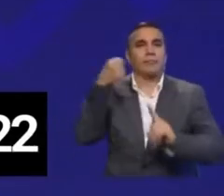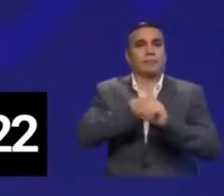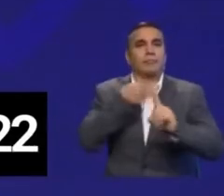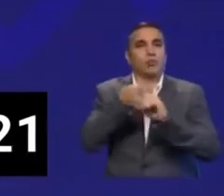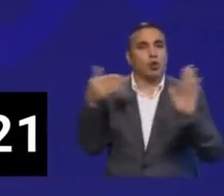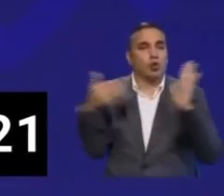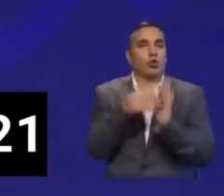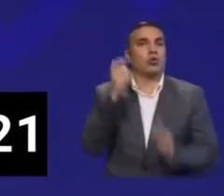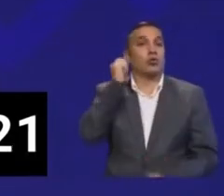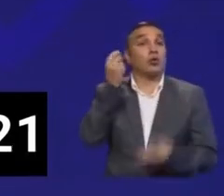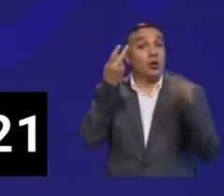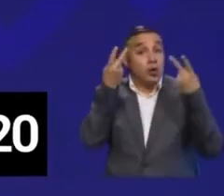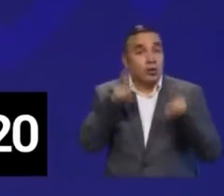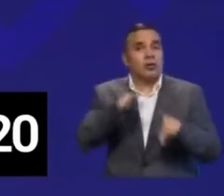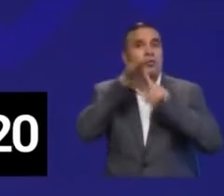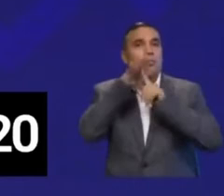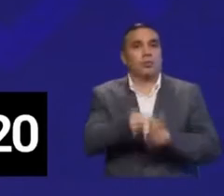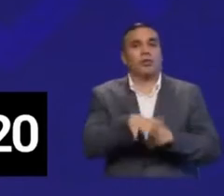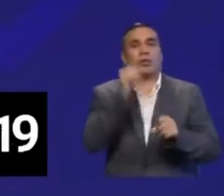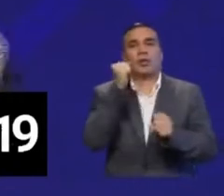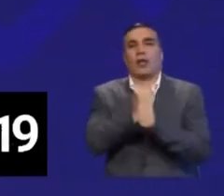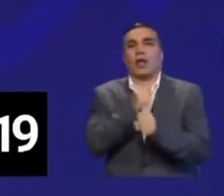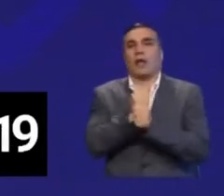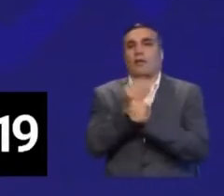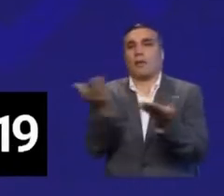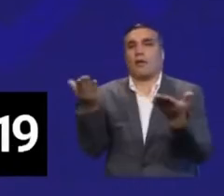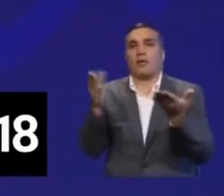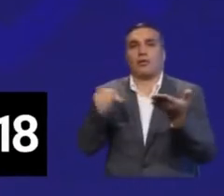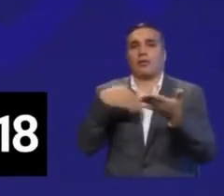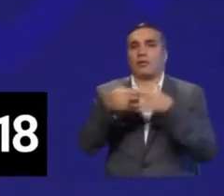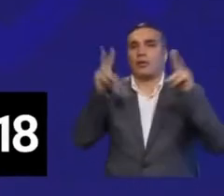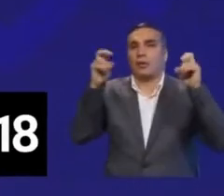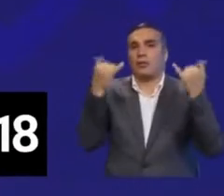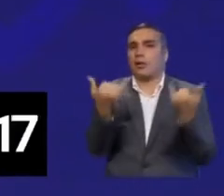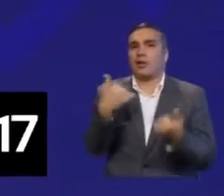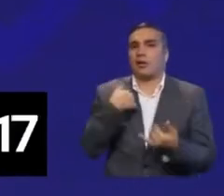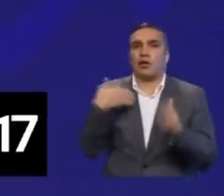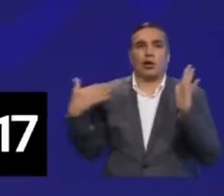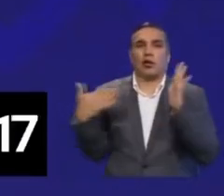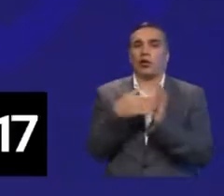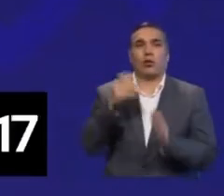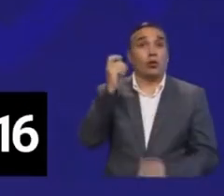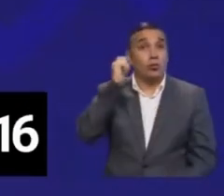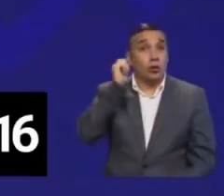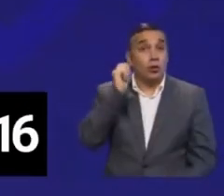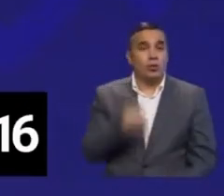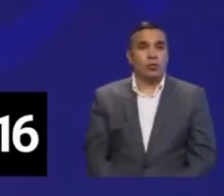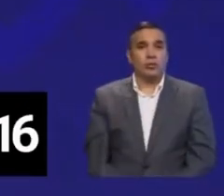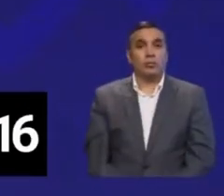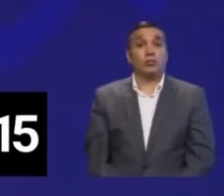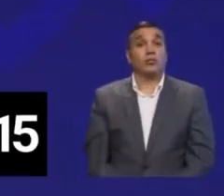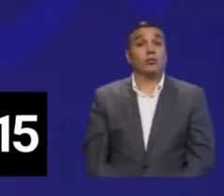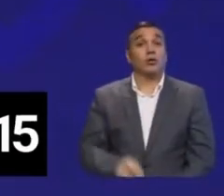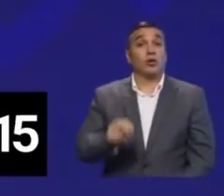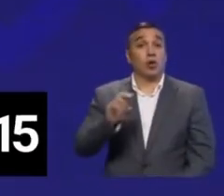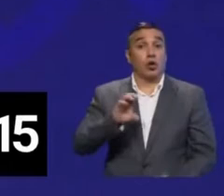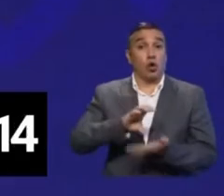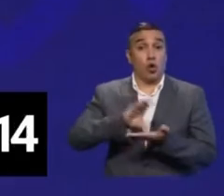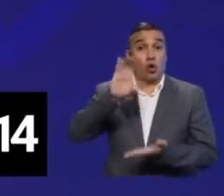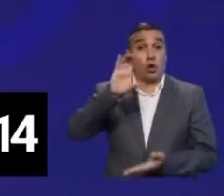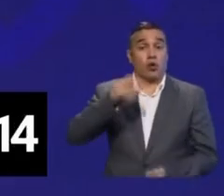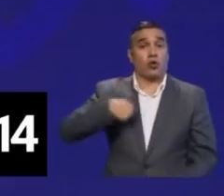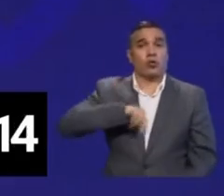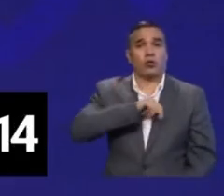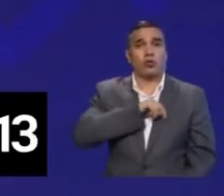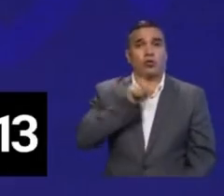la discriminación laboral y en todo sentido que existe contra la mujer. En la secundaria vamos